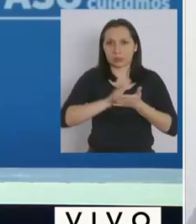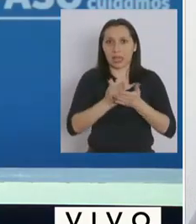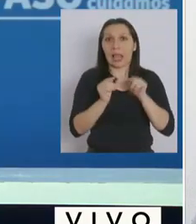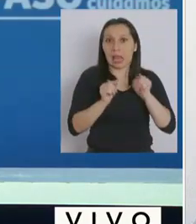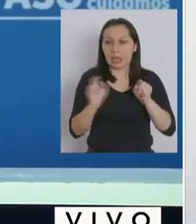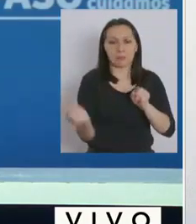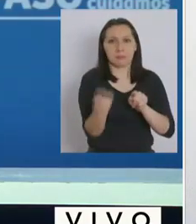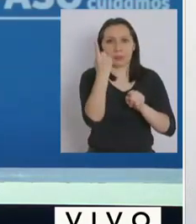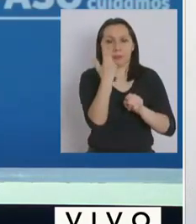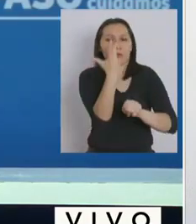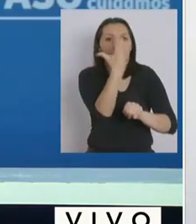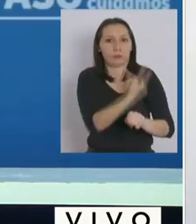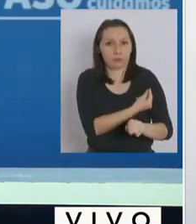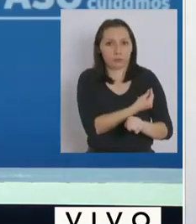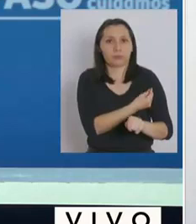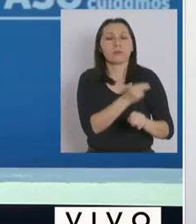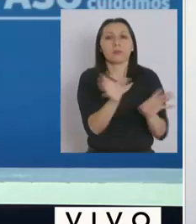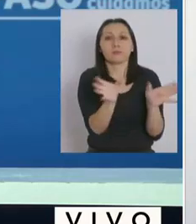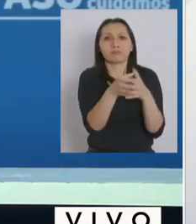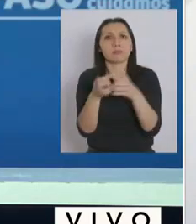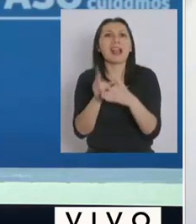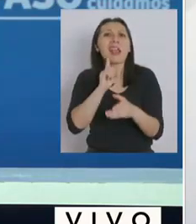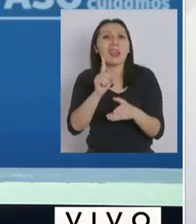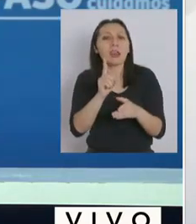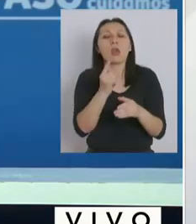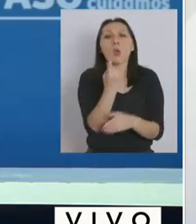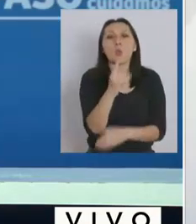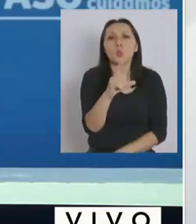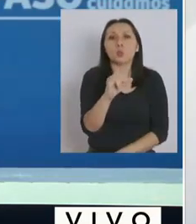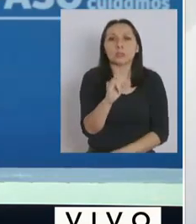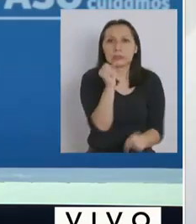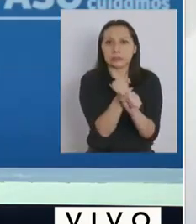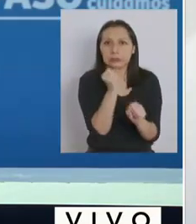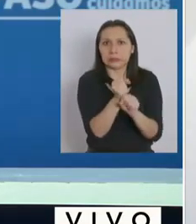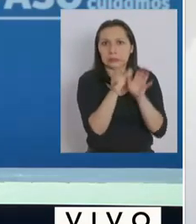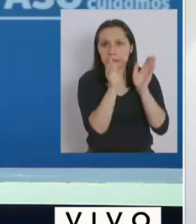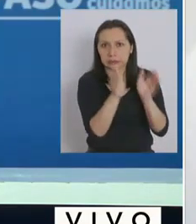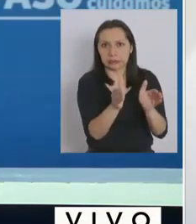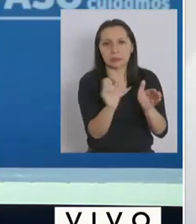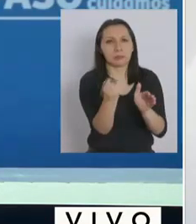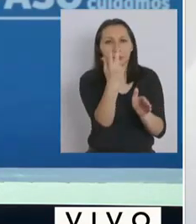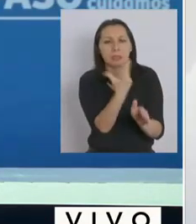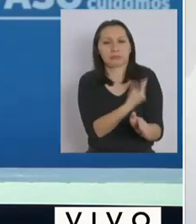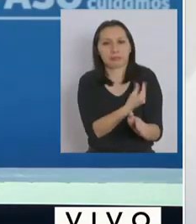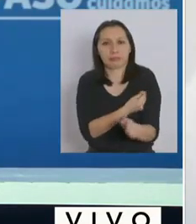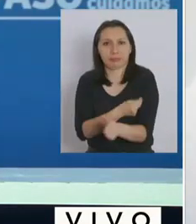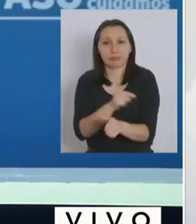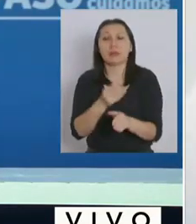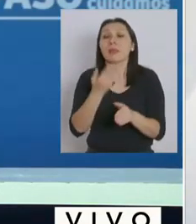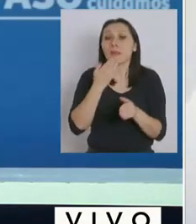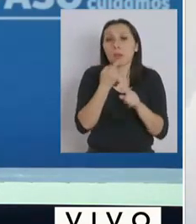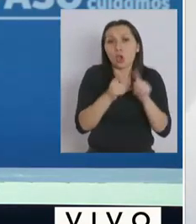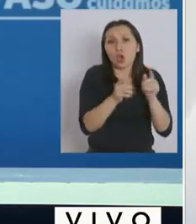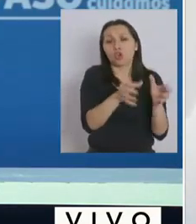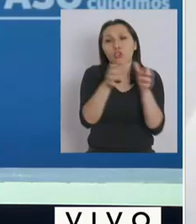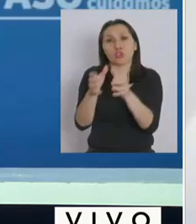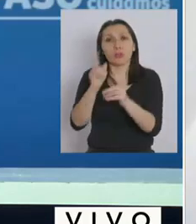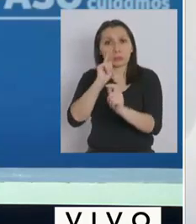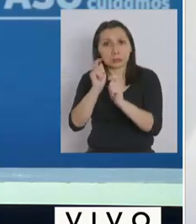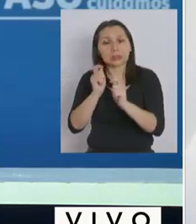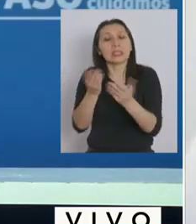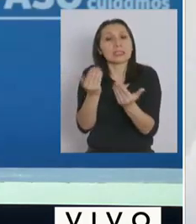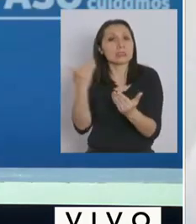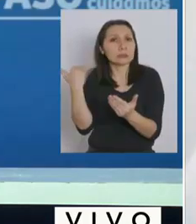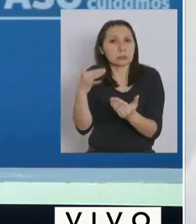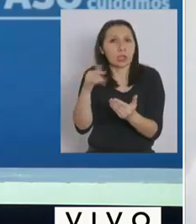por los trabajadores de salud, de las unidades críticas, y también de los tenemos otro grupo de riesgo que sabemos que